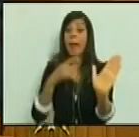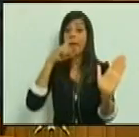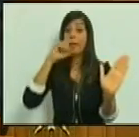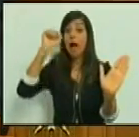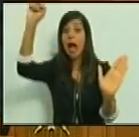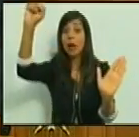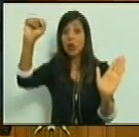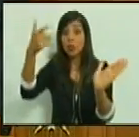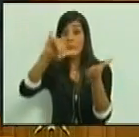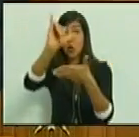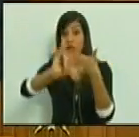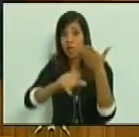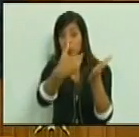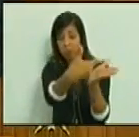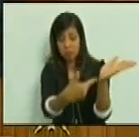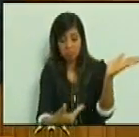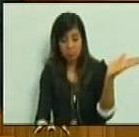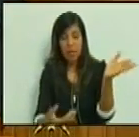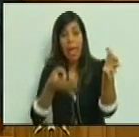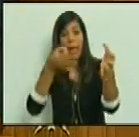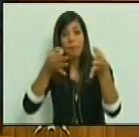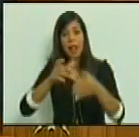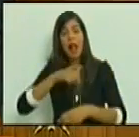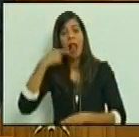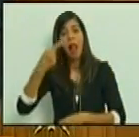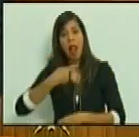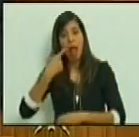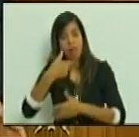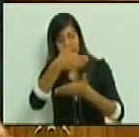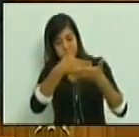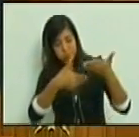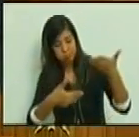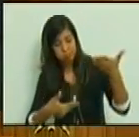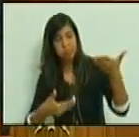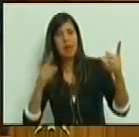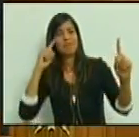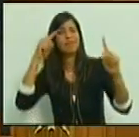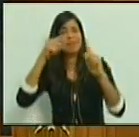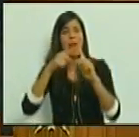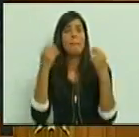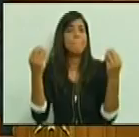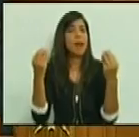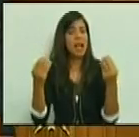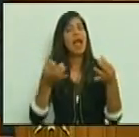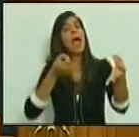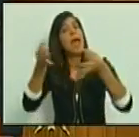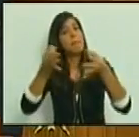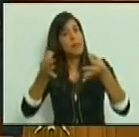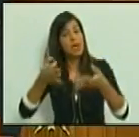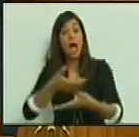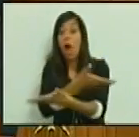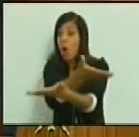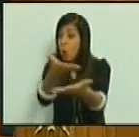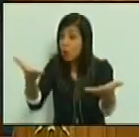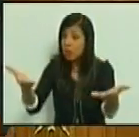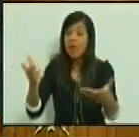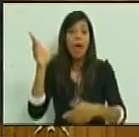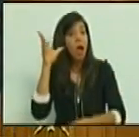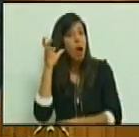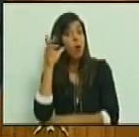Maduro, las razones, sus objetivos, y luego pues dejar a la consideración de ustedes la